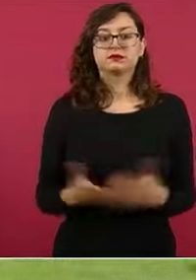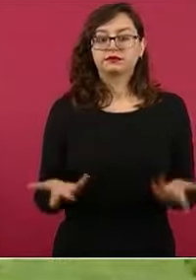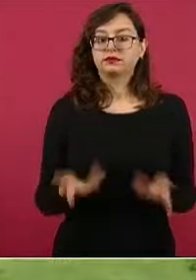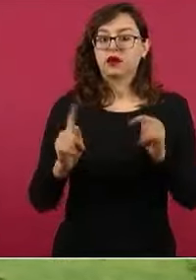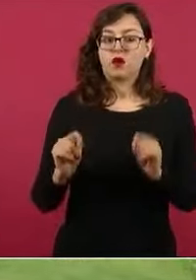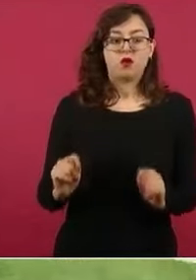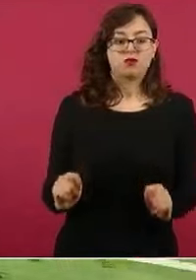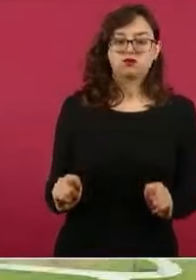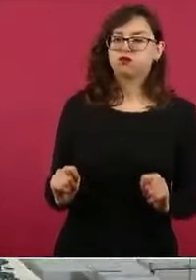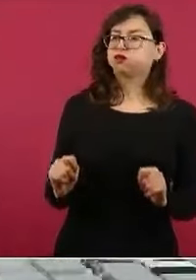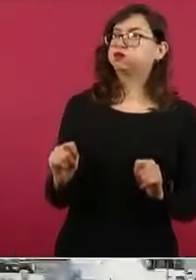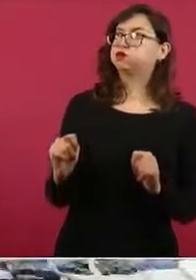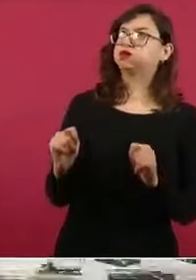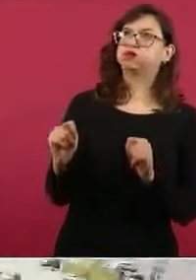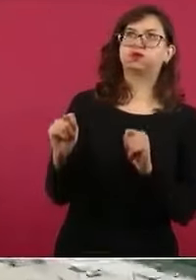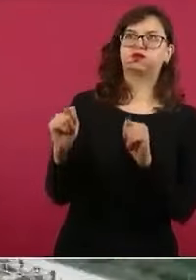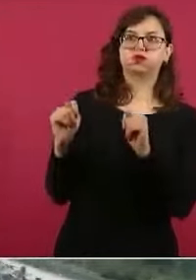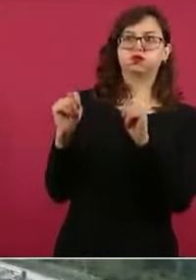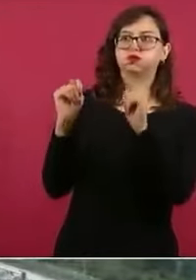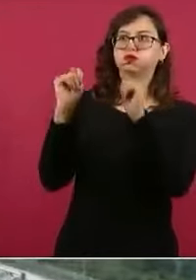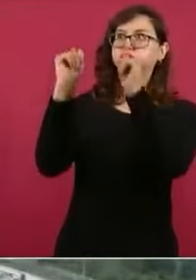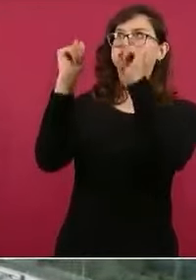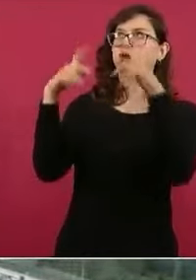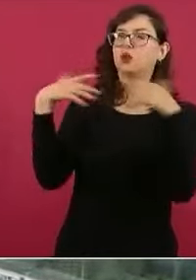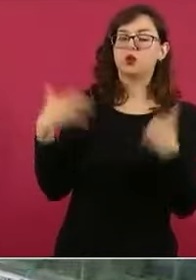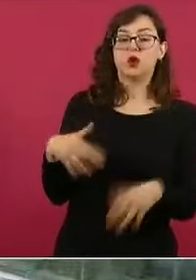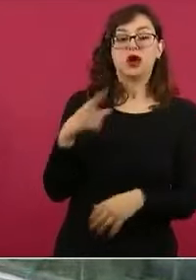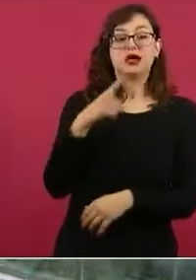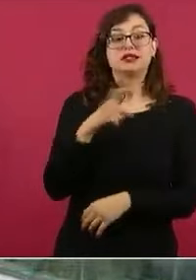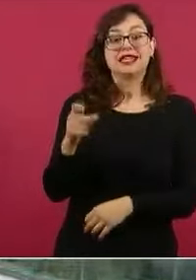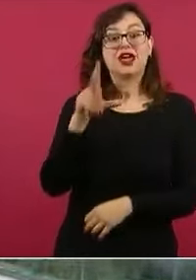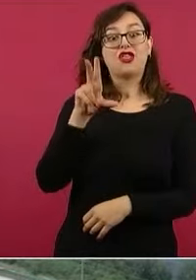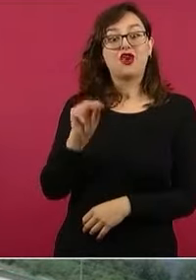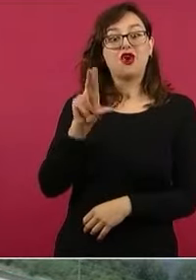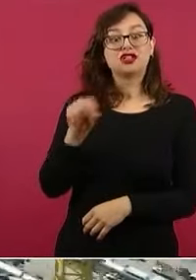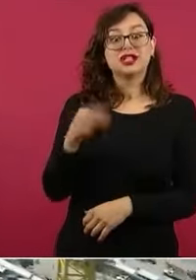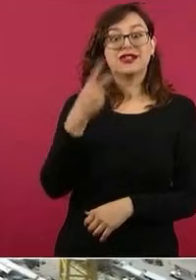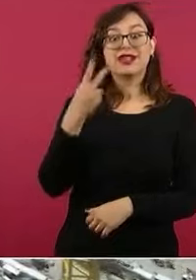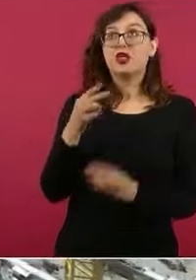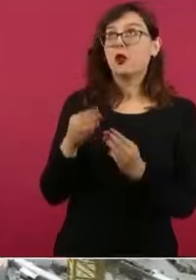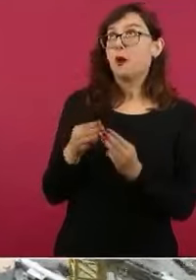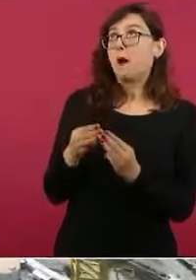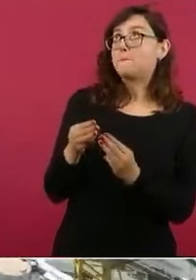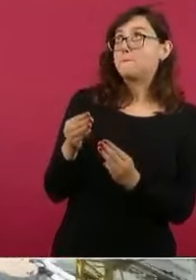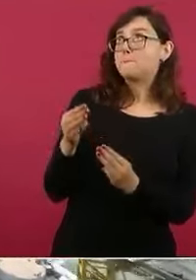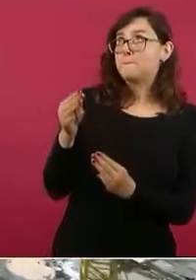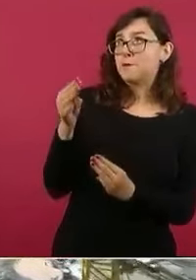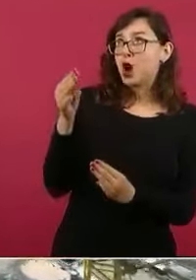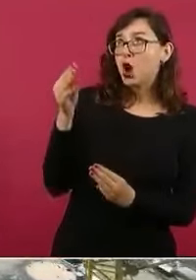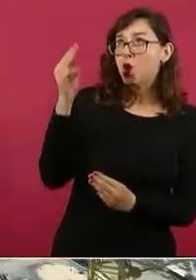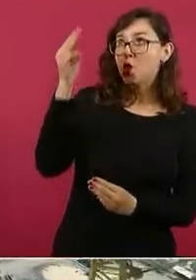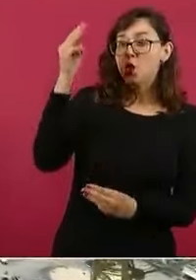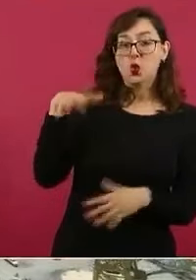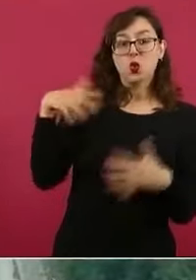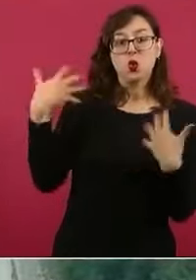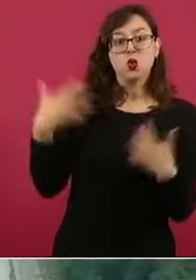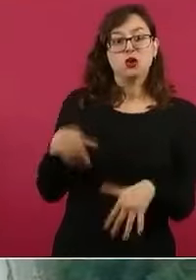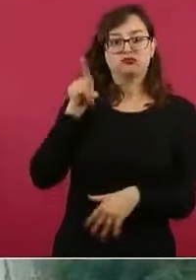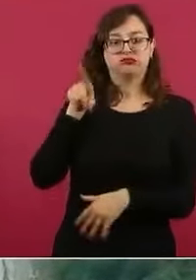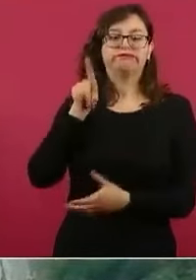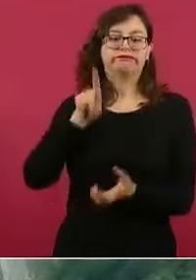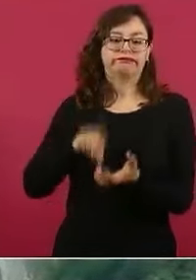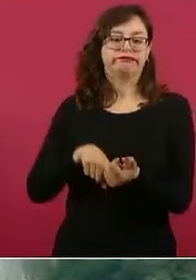más alta de la refinería, que mide 182 metros de alto. Es la torre de un conjunto de